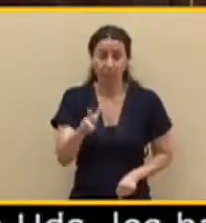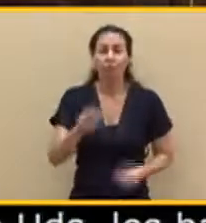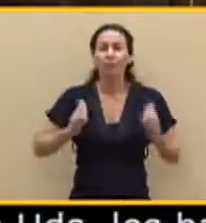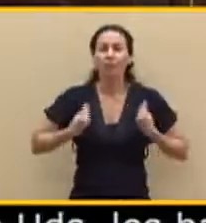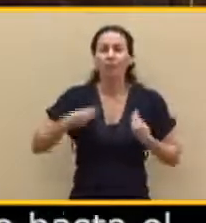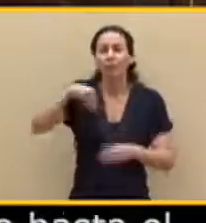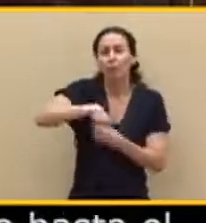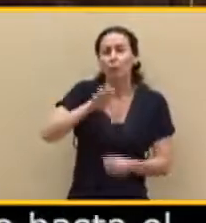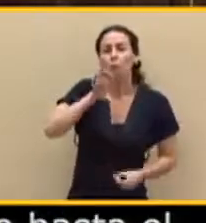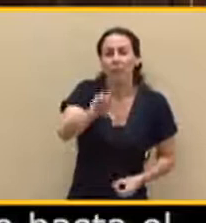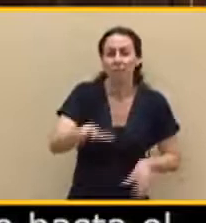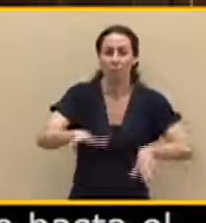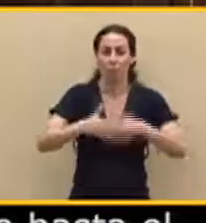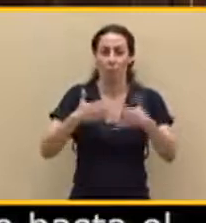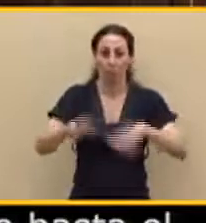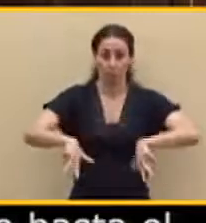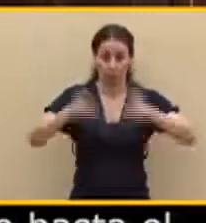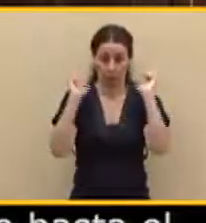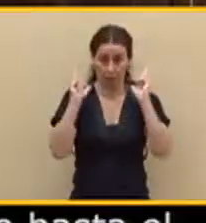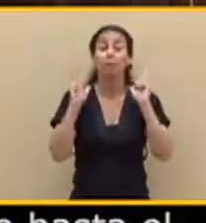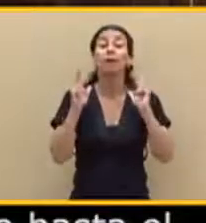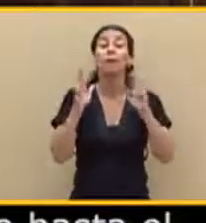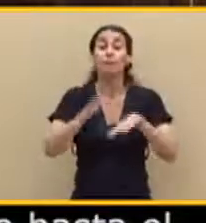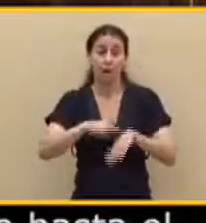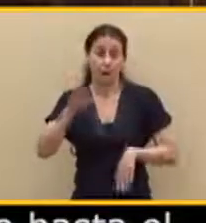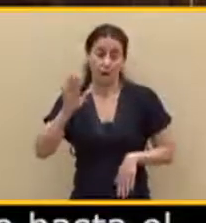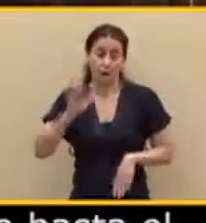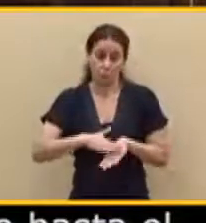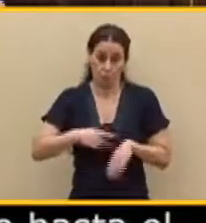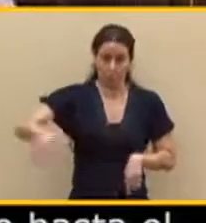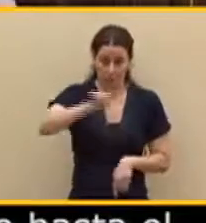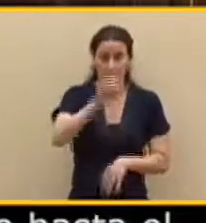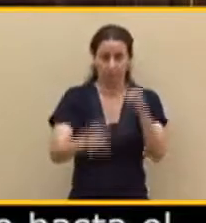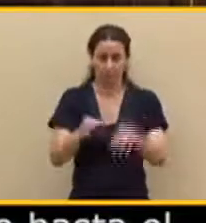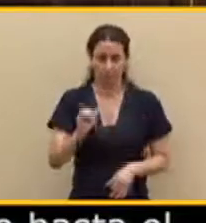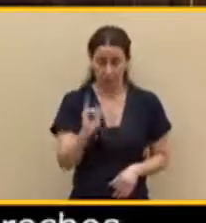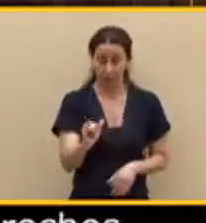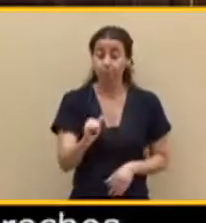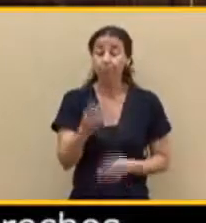los culpables y para los delincuentes. Y miren, que muchos españoles ya no tienen